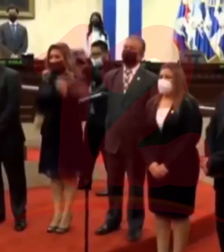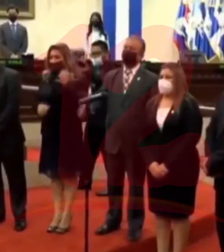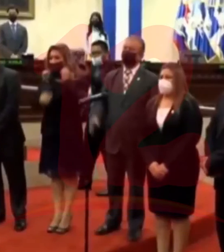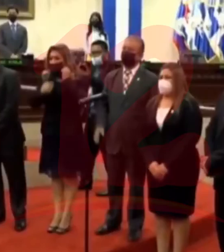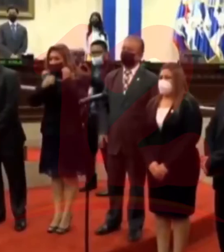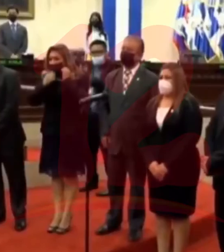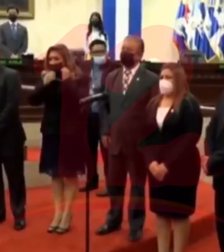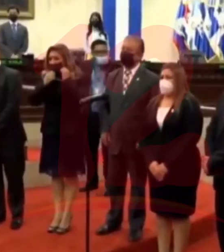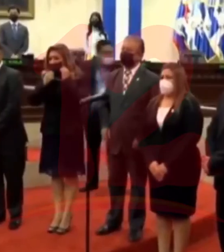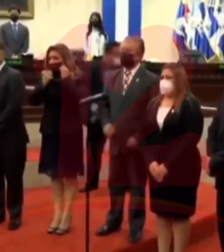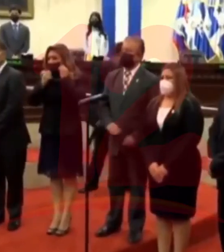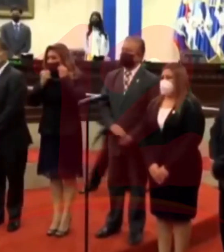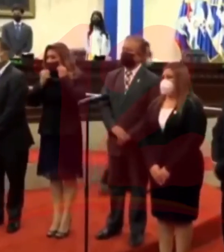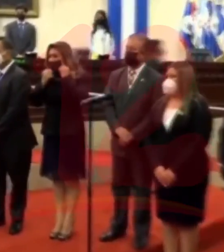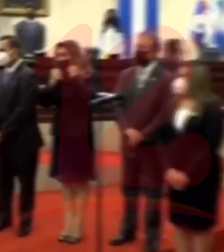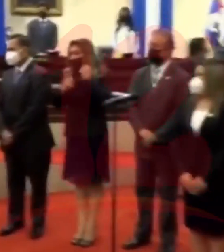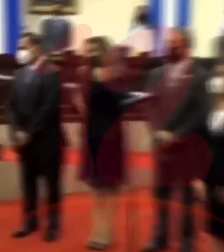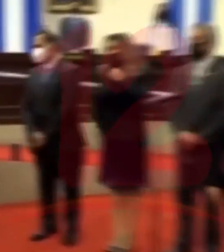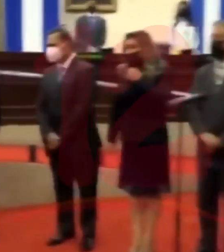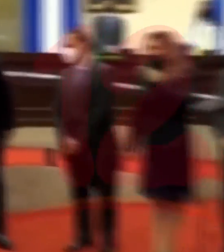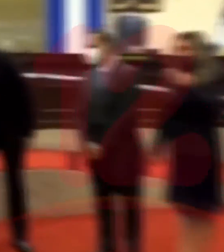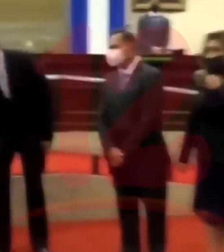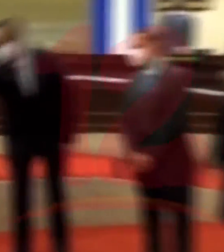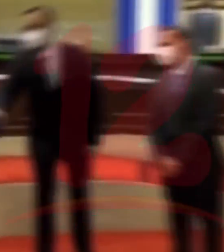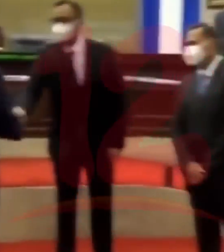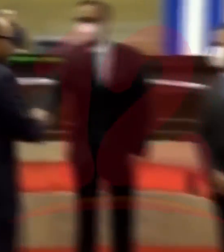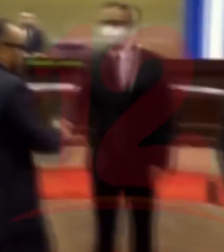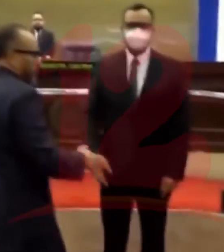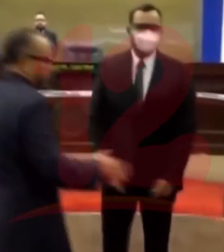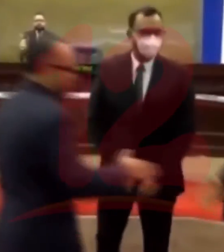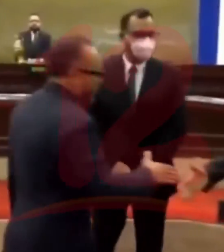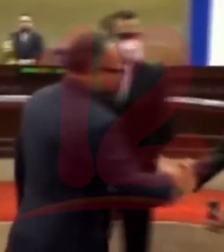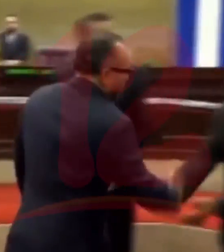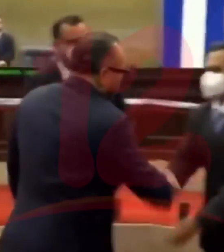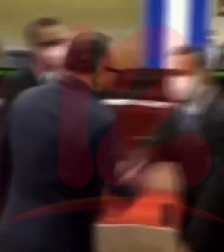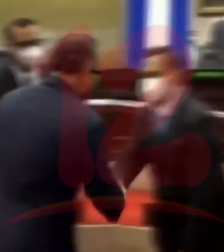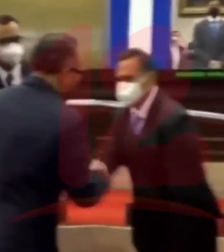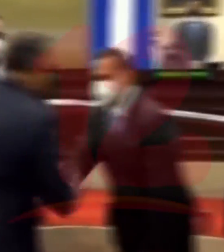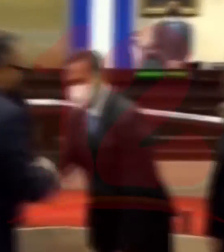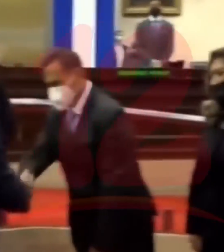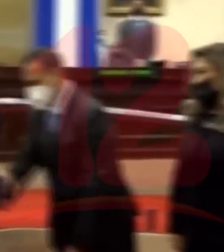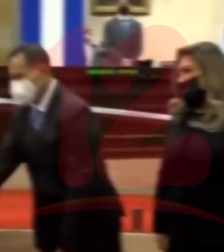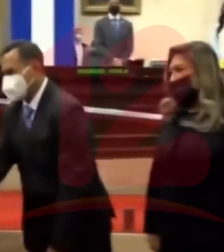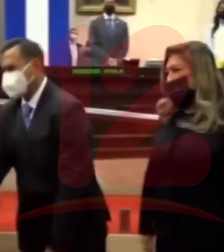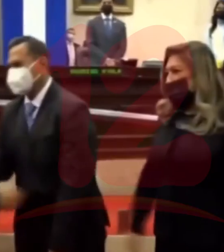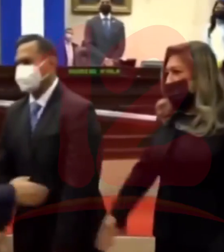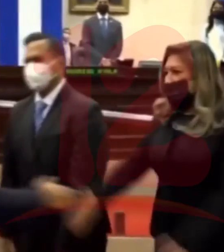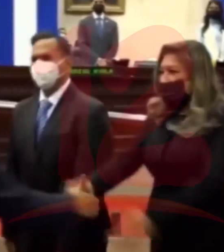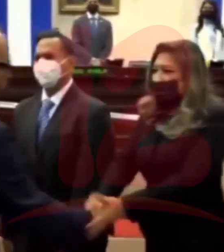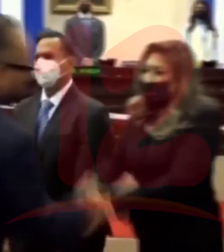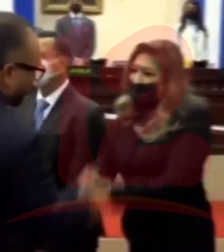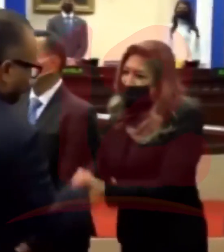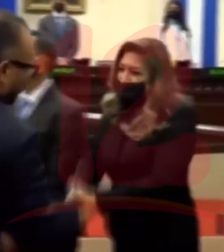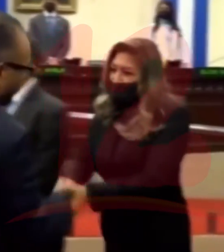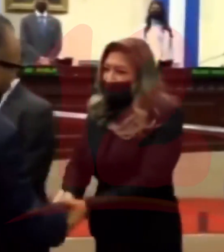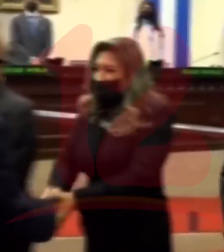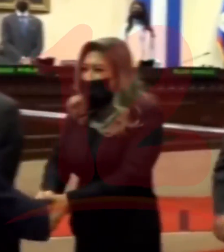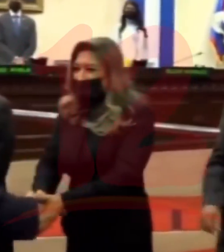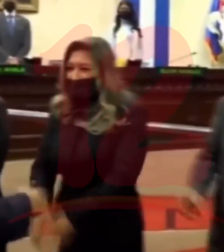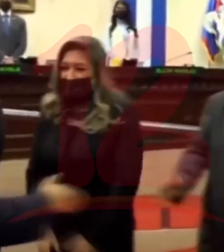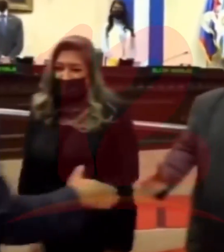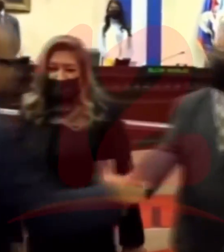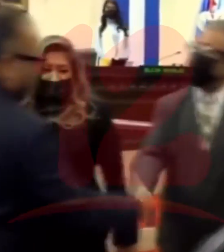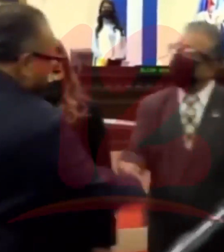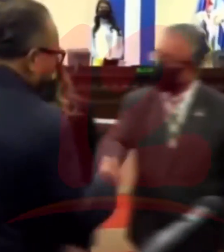preventiva, los altos índices de violencia e impunidad, la discriminación por motivos de orientación sexual